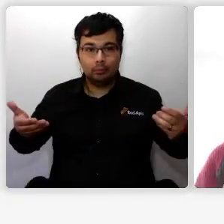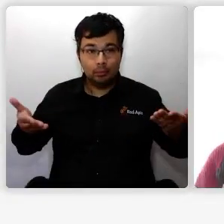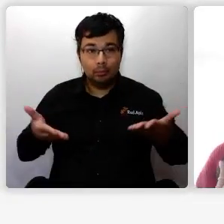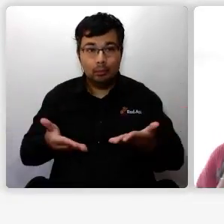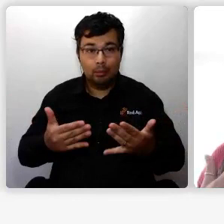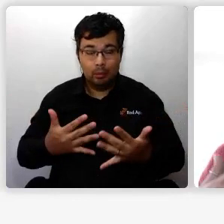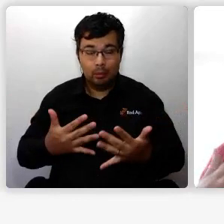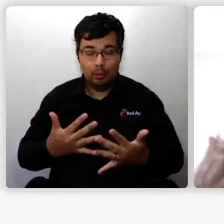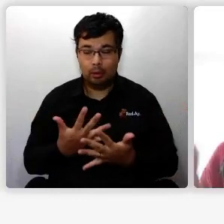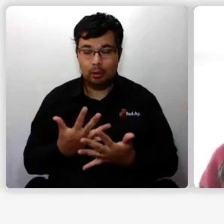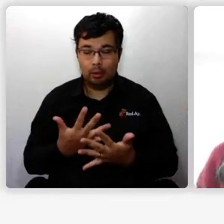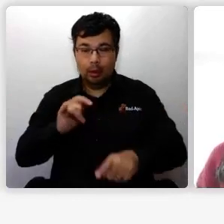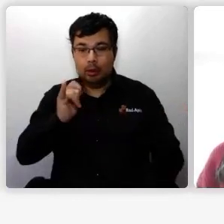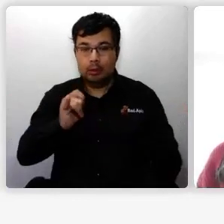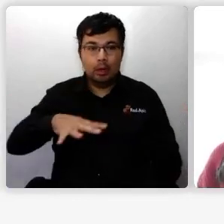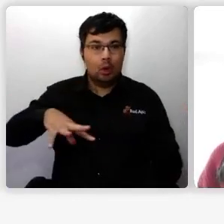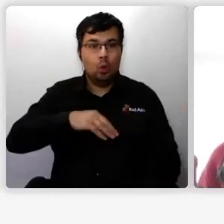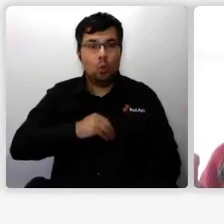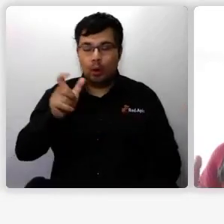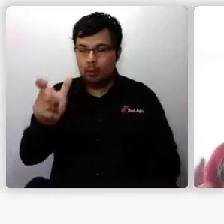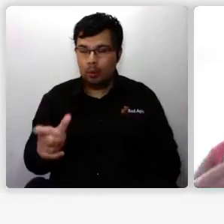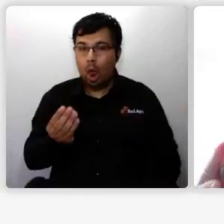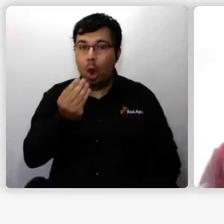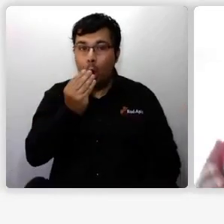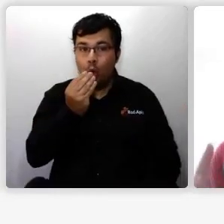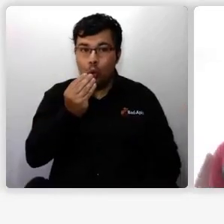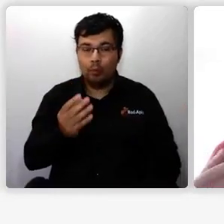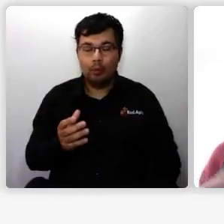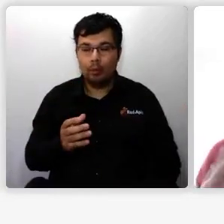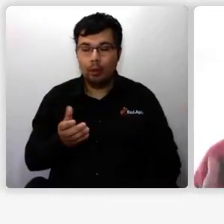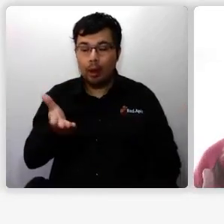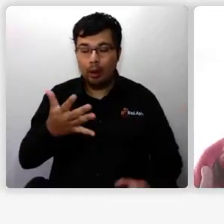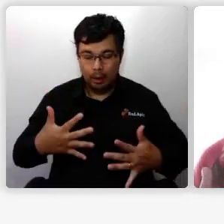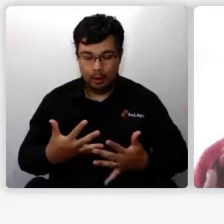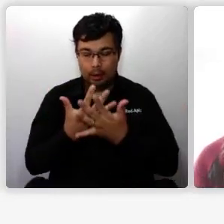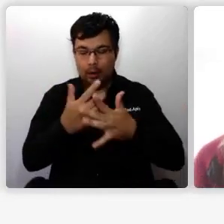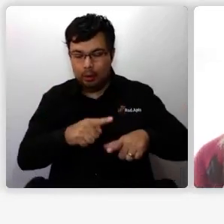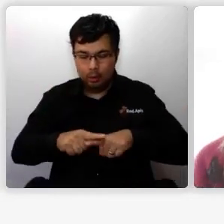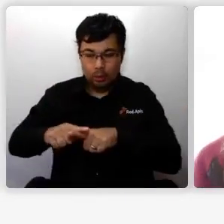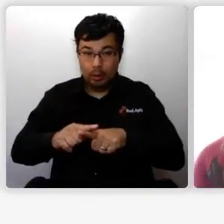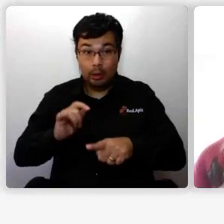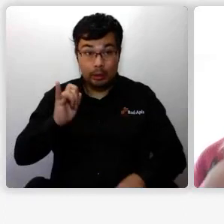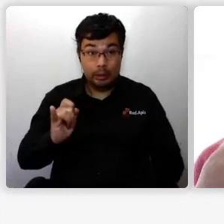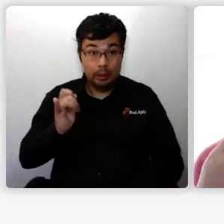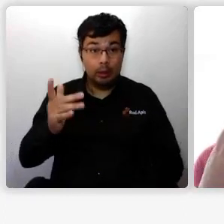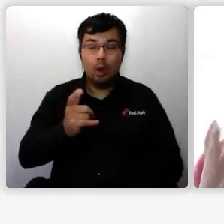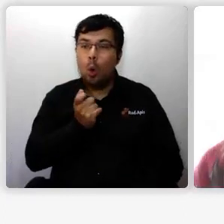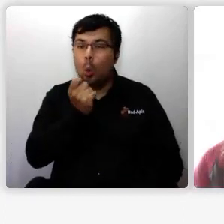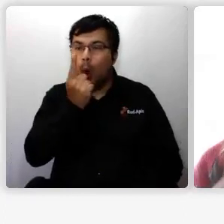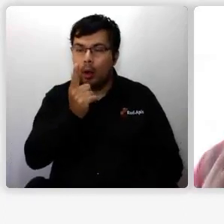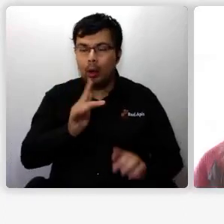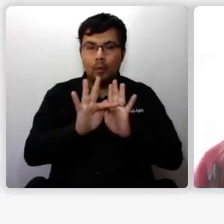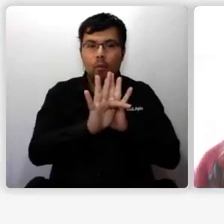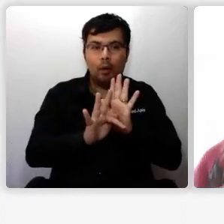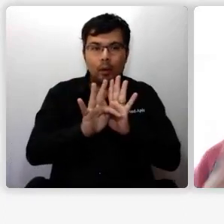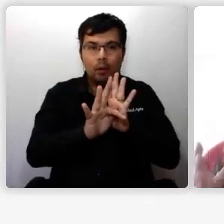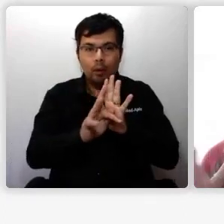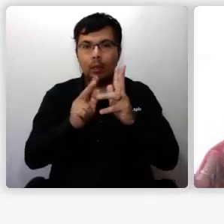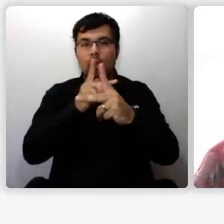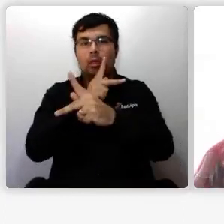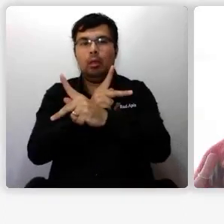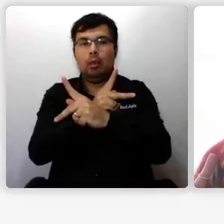nuestro consumidor es un consumidor que está en las redes sociales. Si es así, sí. Bueno, ¿cuál? Facebook, TikTok,